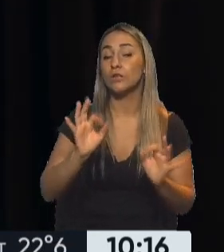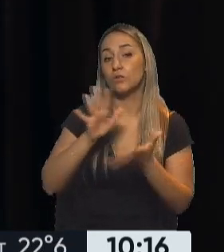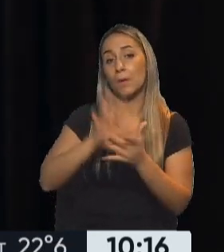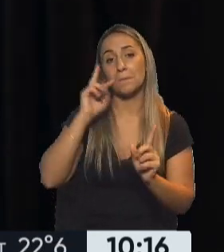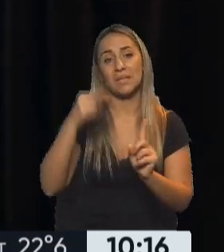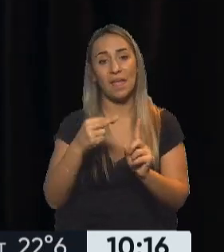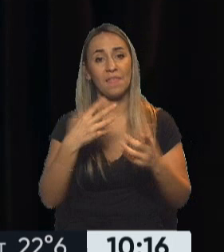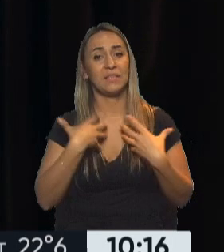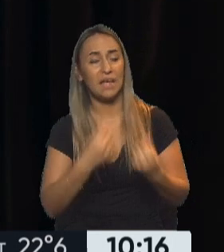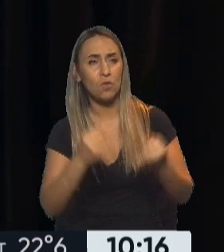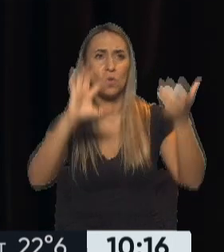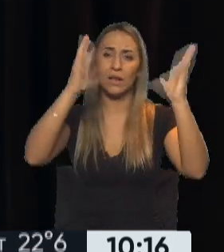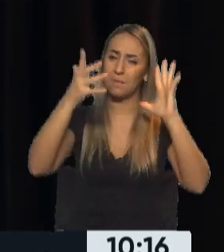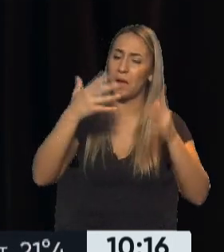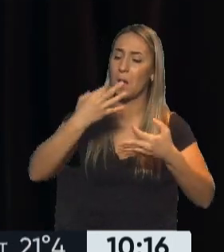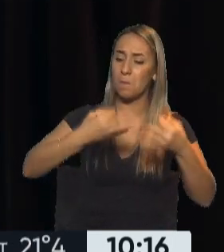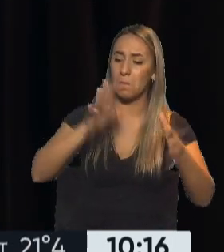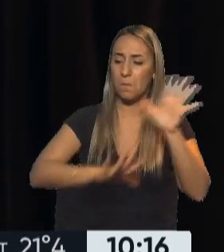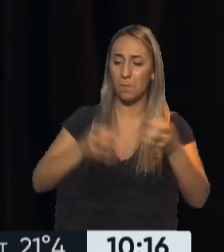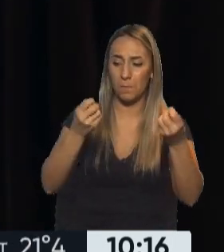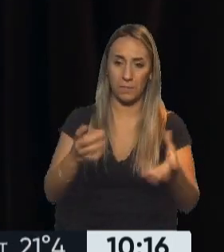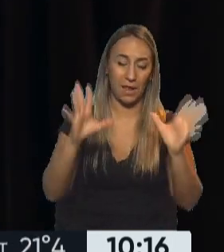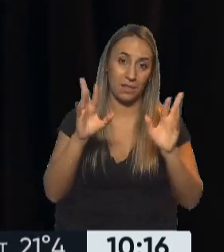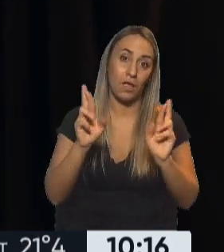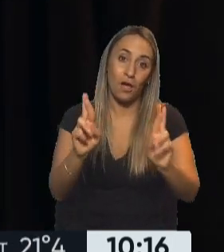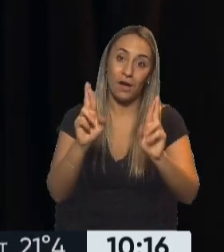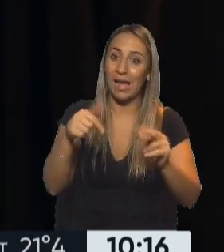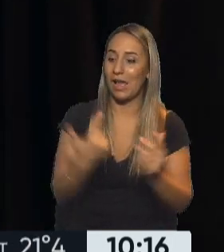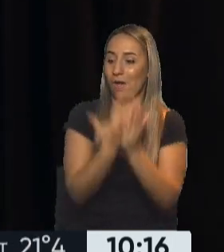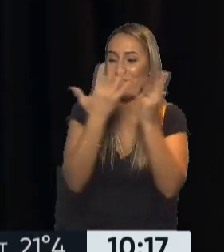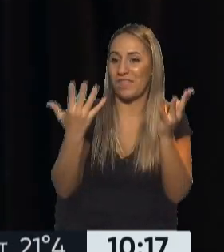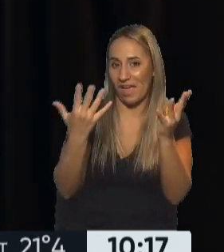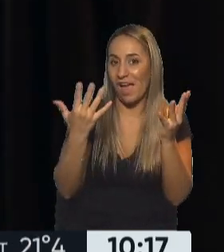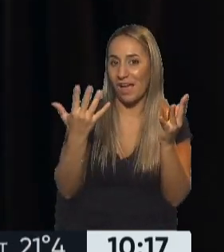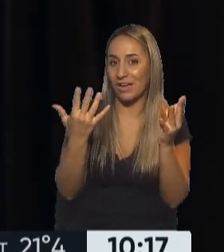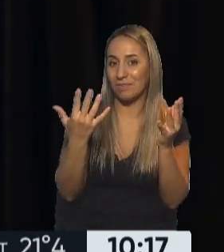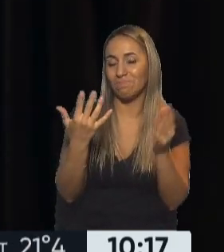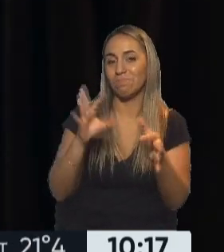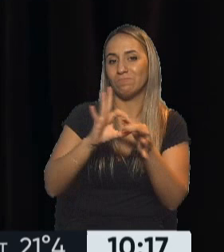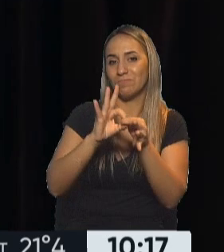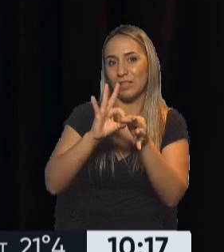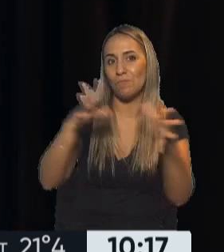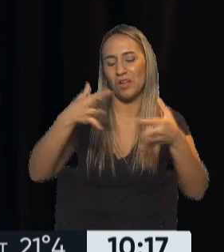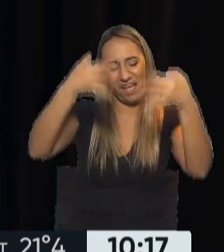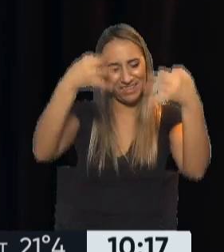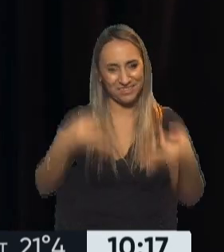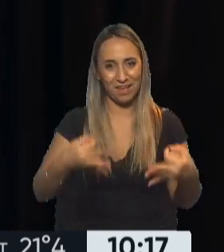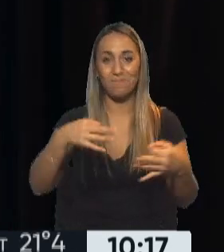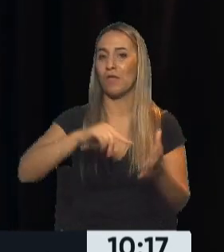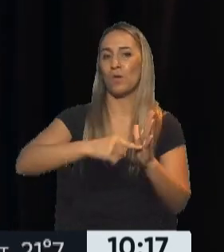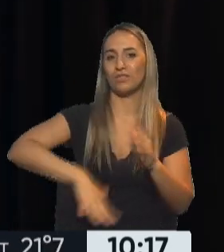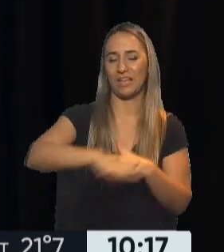y climático, todo está ayudando. Así que espero que sea una gran jornada, una enorme jornada democrática en la provincia de Buenos